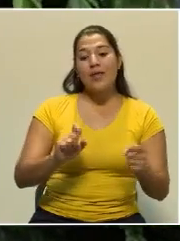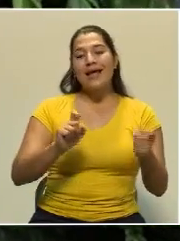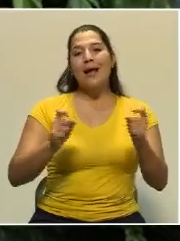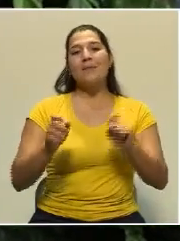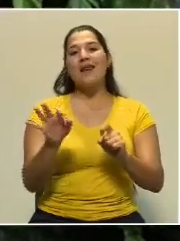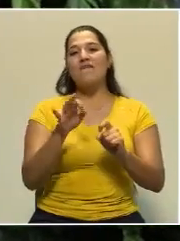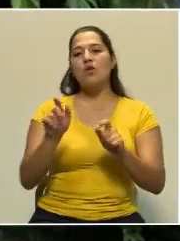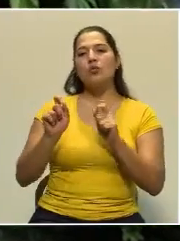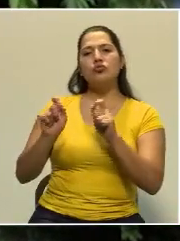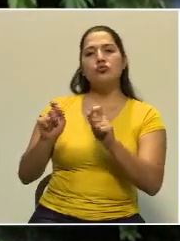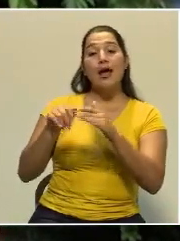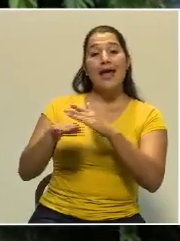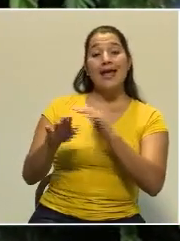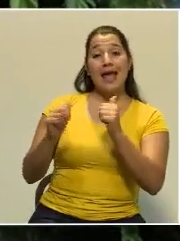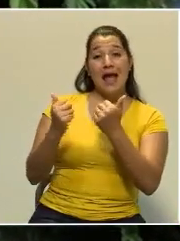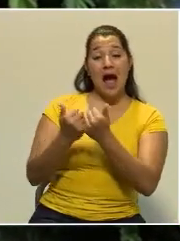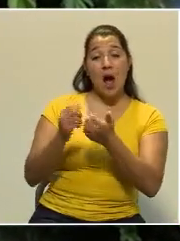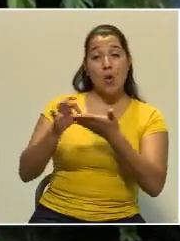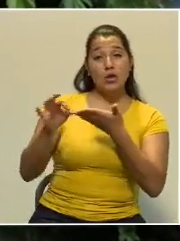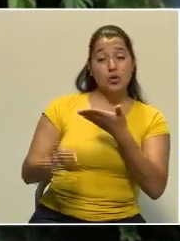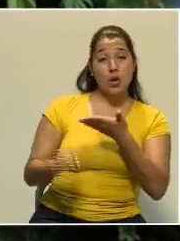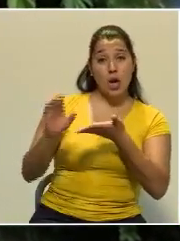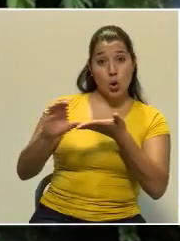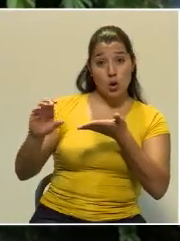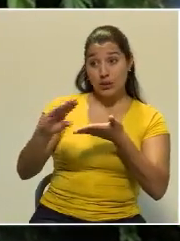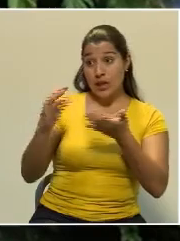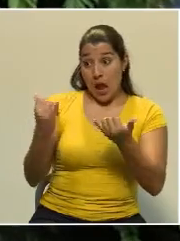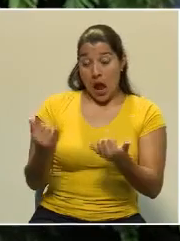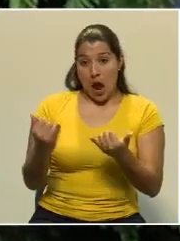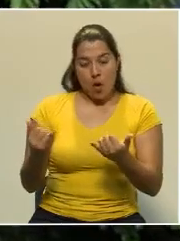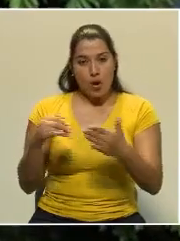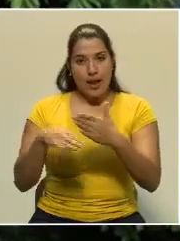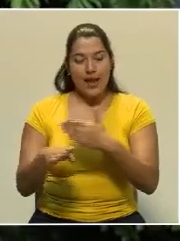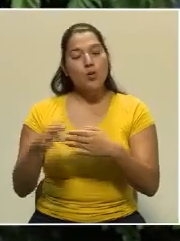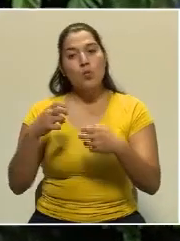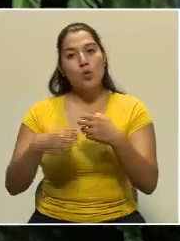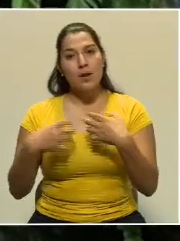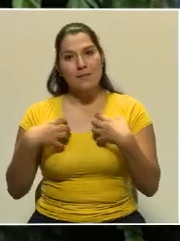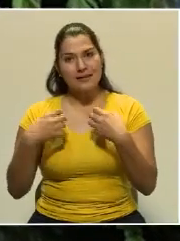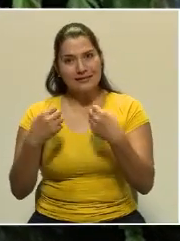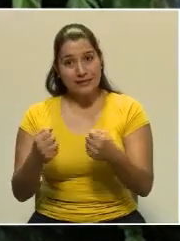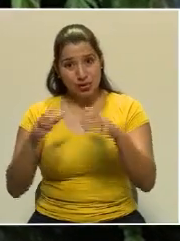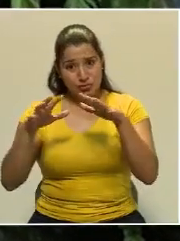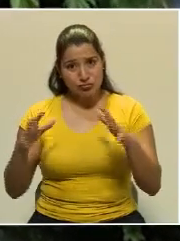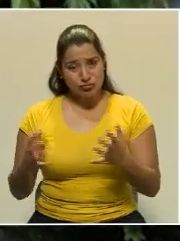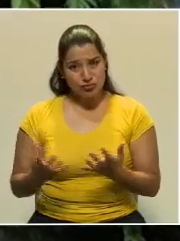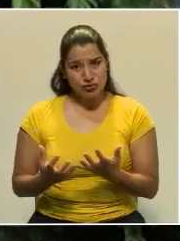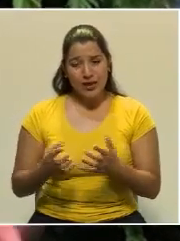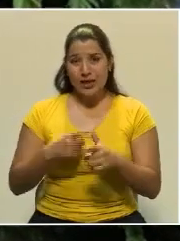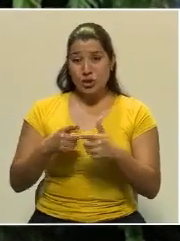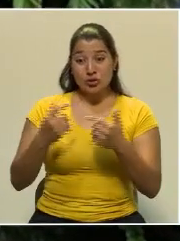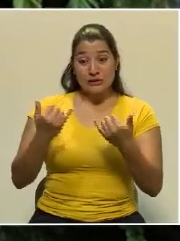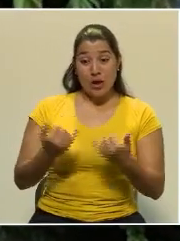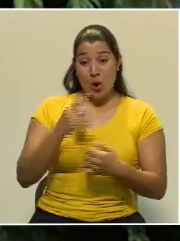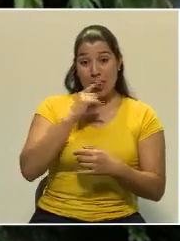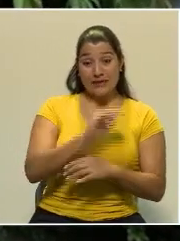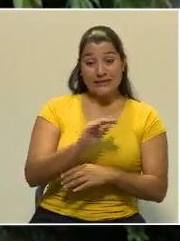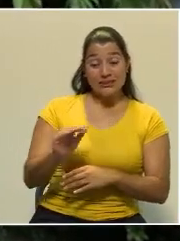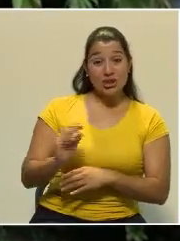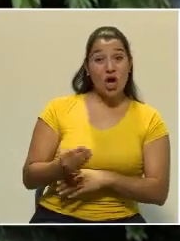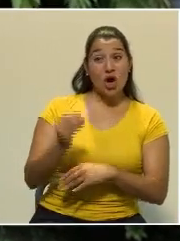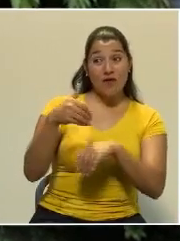en nuestras aulas, en las escuelas y colegios, y ahora que estamos en una crisis sanitaria donde han mandado los niños y los jóvenes para